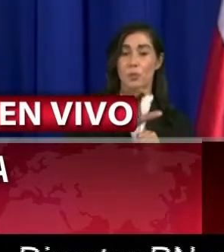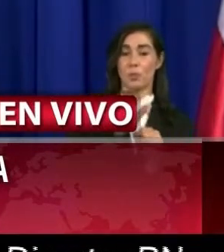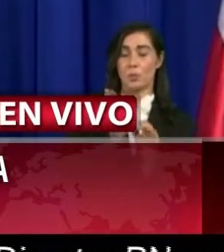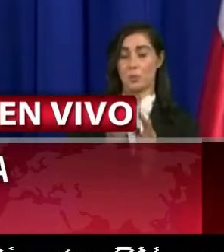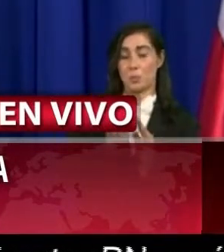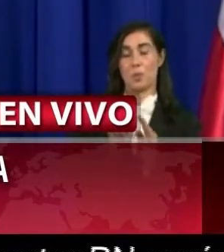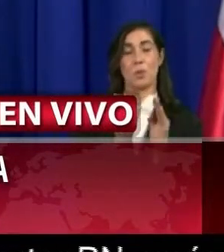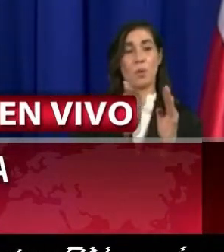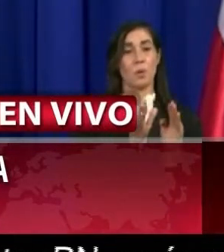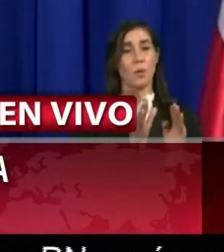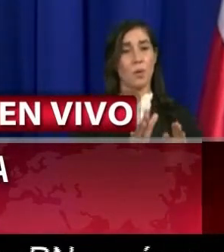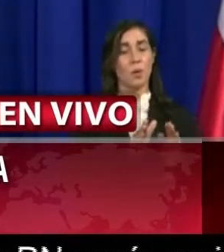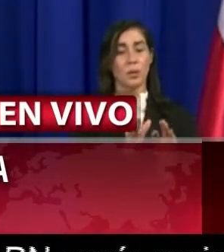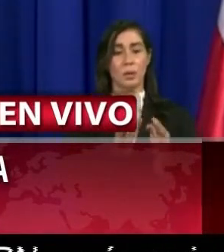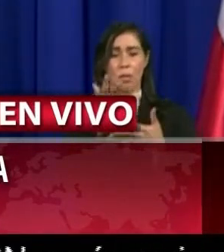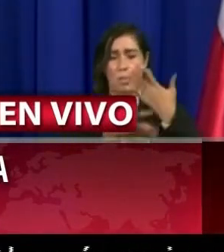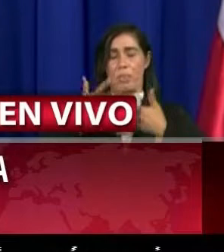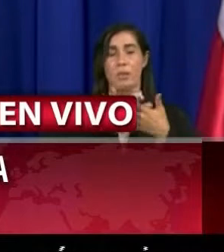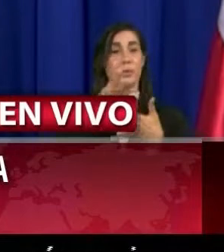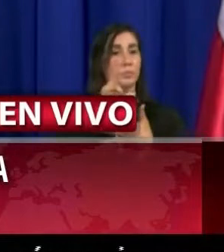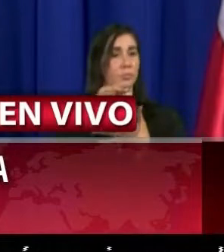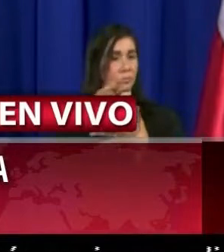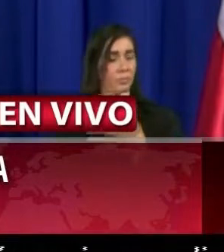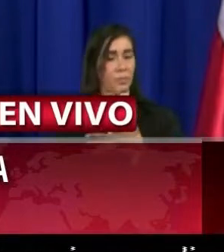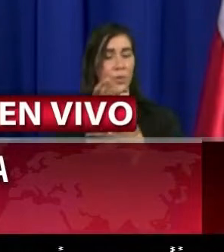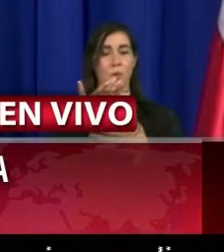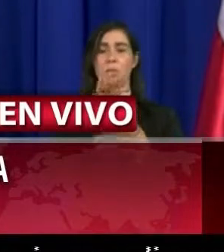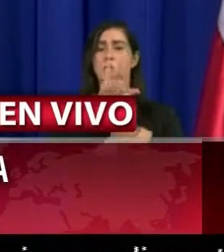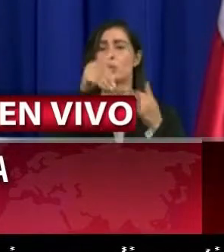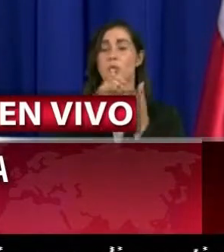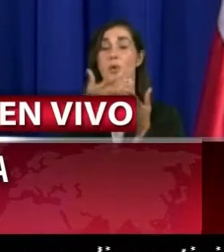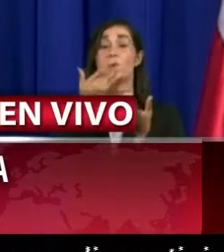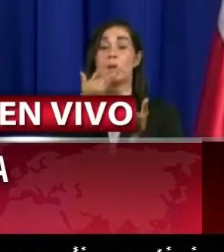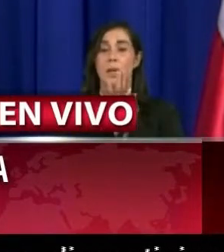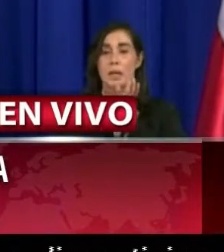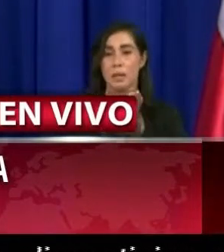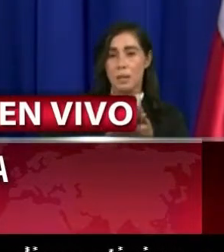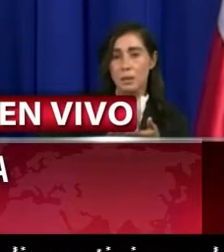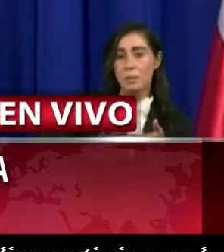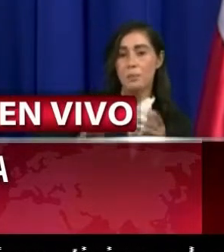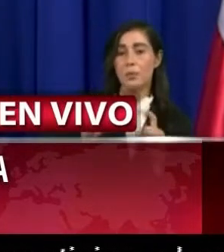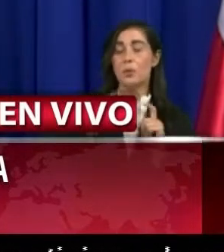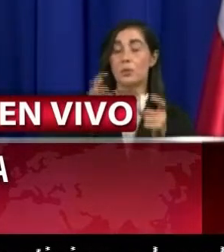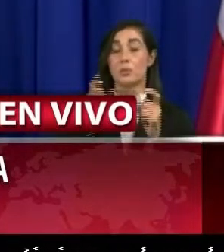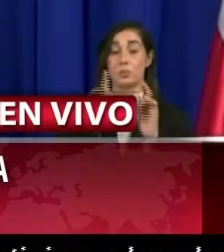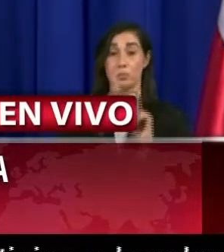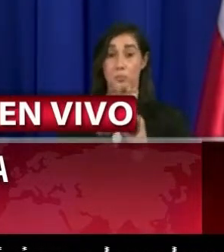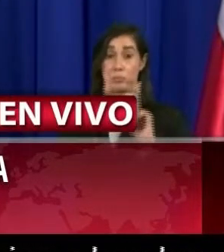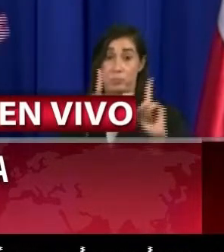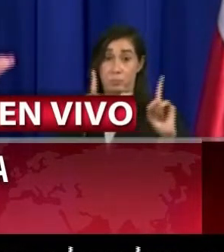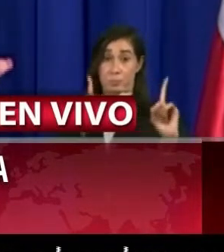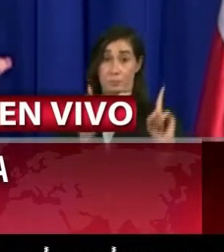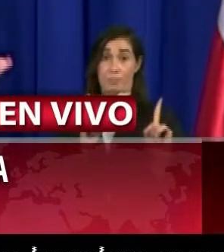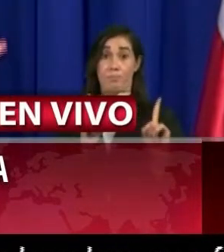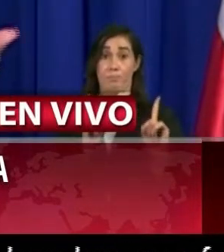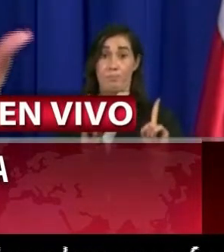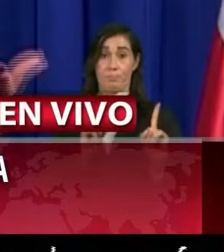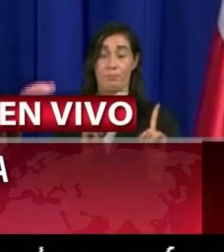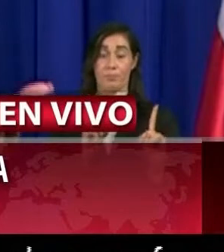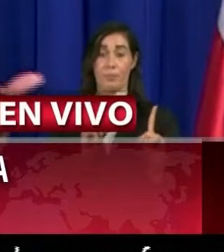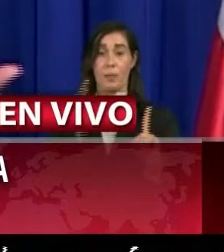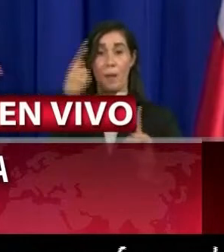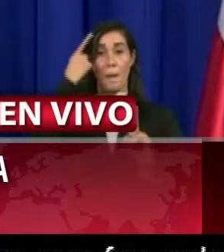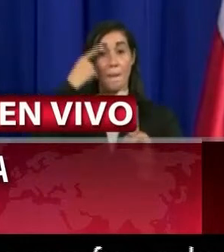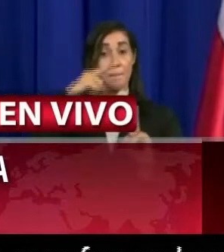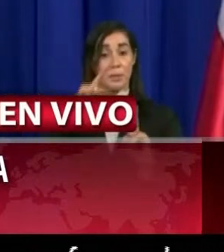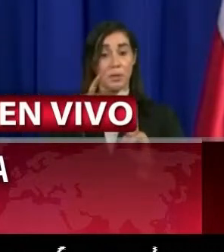orden, sin tumultos y cuidando la higiene y el distanciamiento físico. Pero por supuesto que el